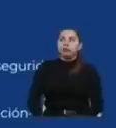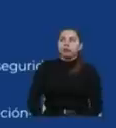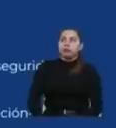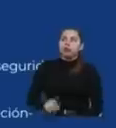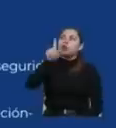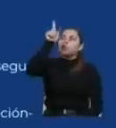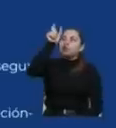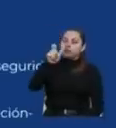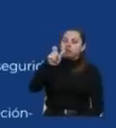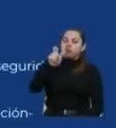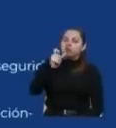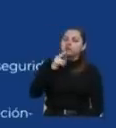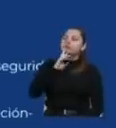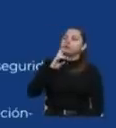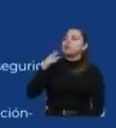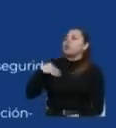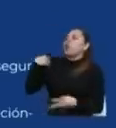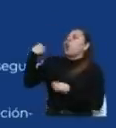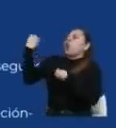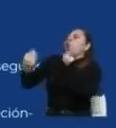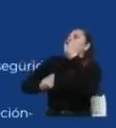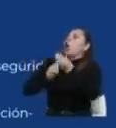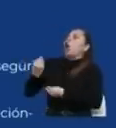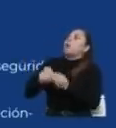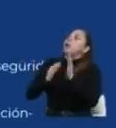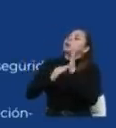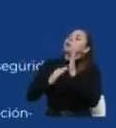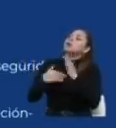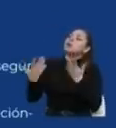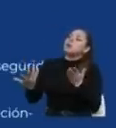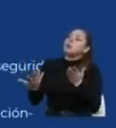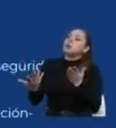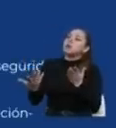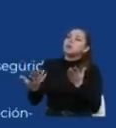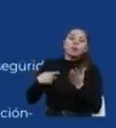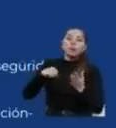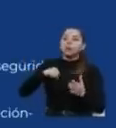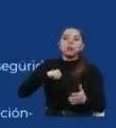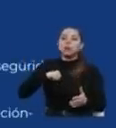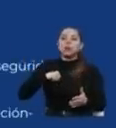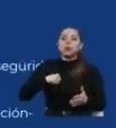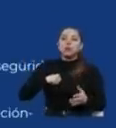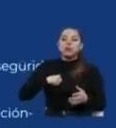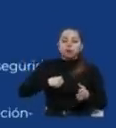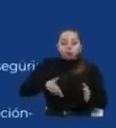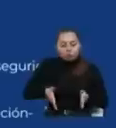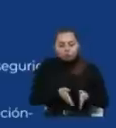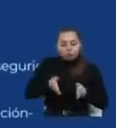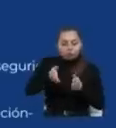decía: ¿y cómo hacemos para sacarlo si no tenemos carreteras?